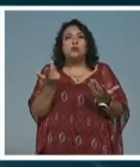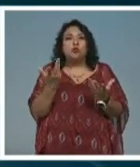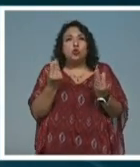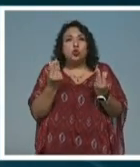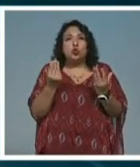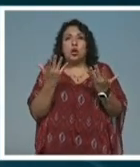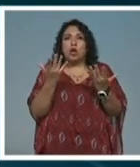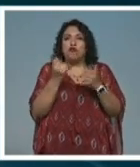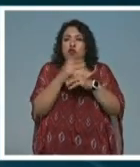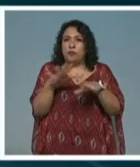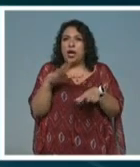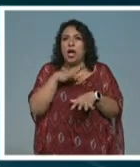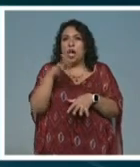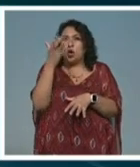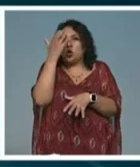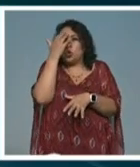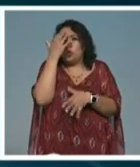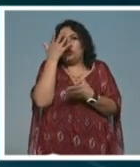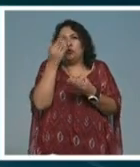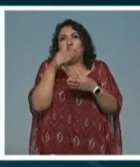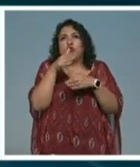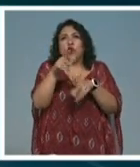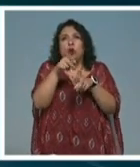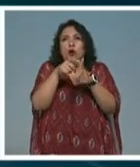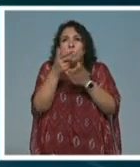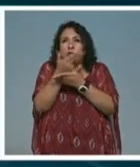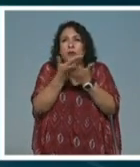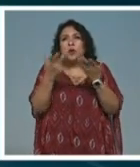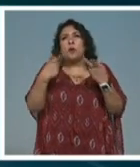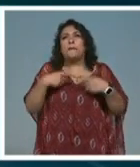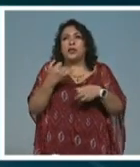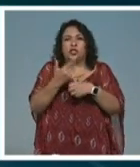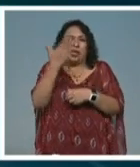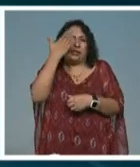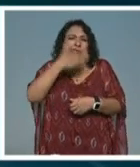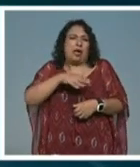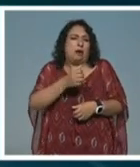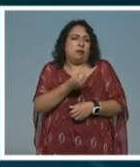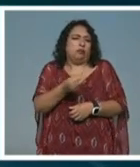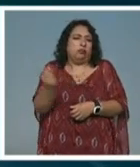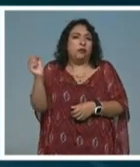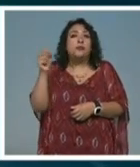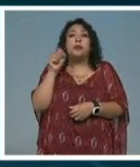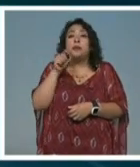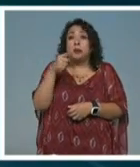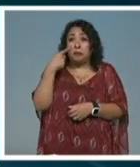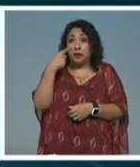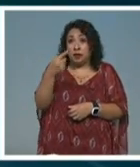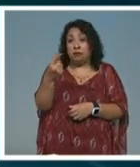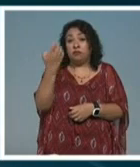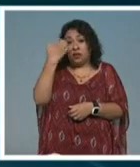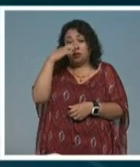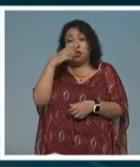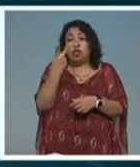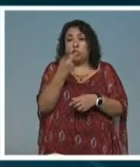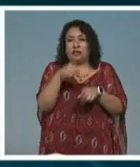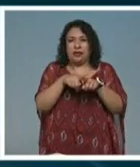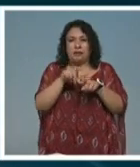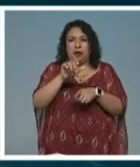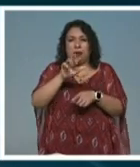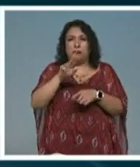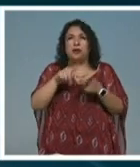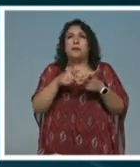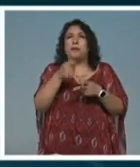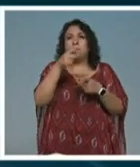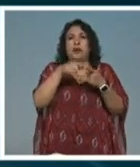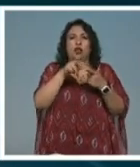muy prendidos y que conocen mucho de animación y conocen de personajes. Sí, además hay que decir que hemos seguido cerca la carrera de los hermanos Zambriz, primero con Revoltoso,